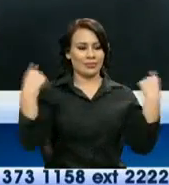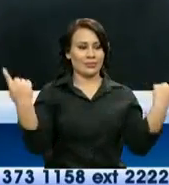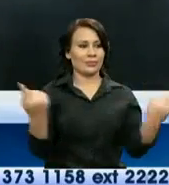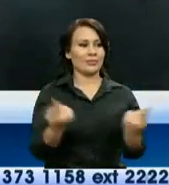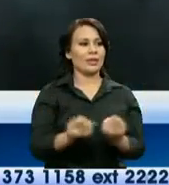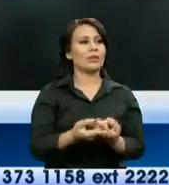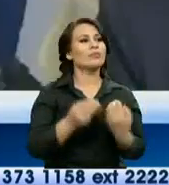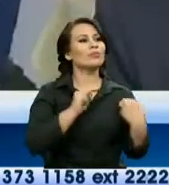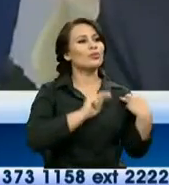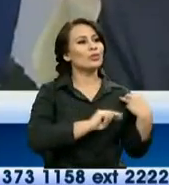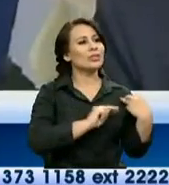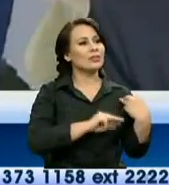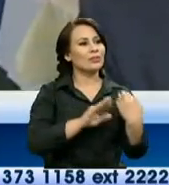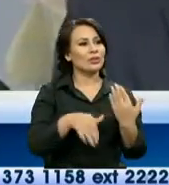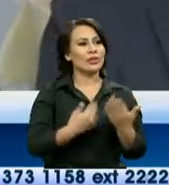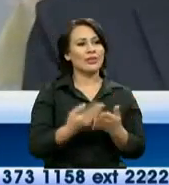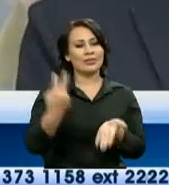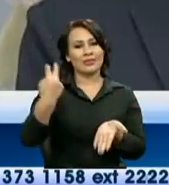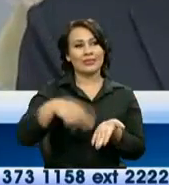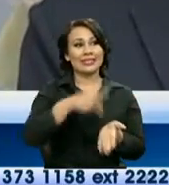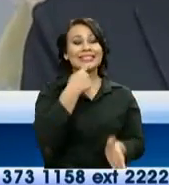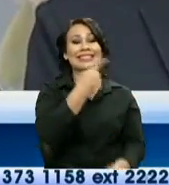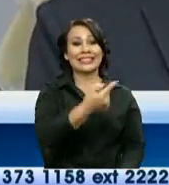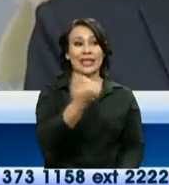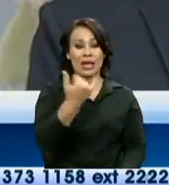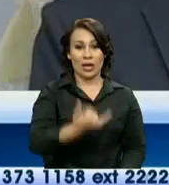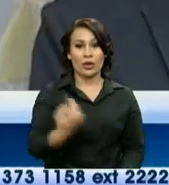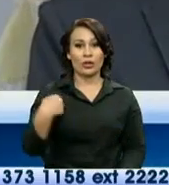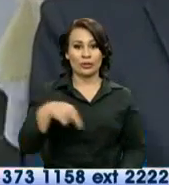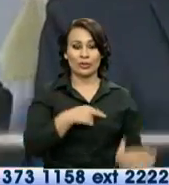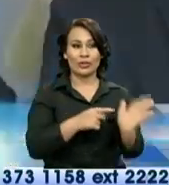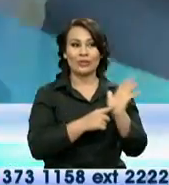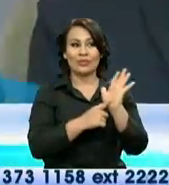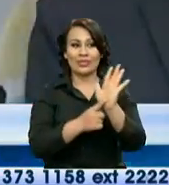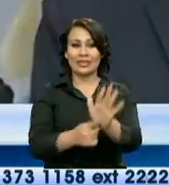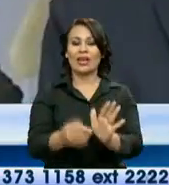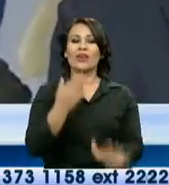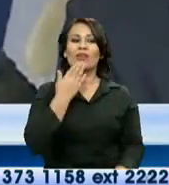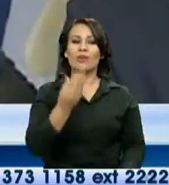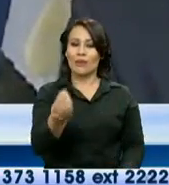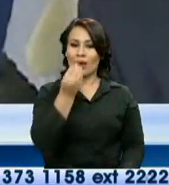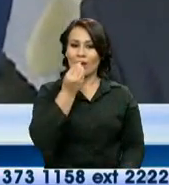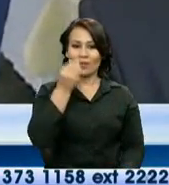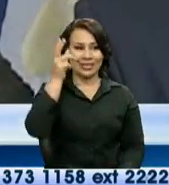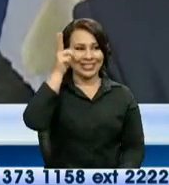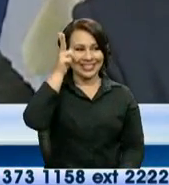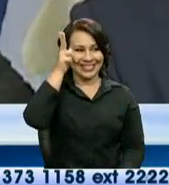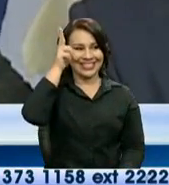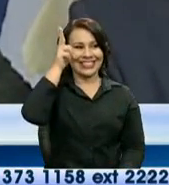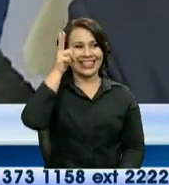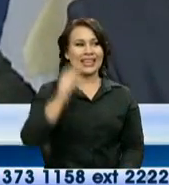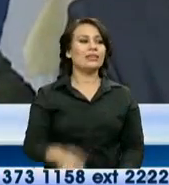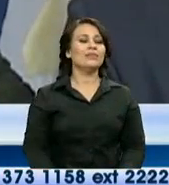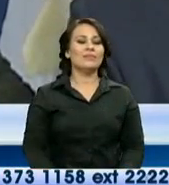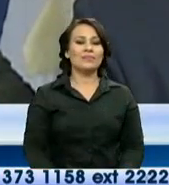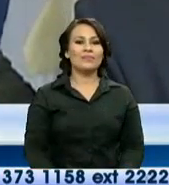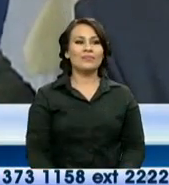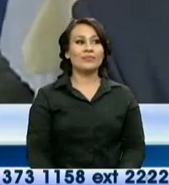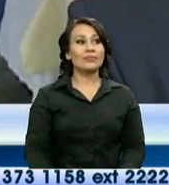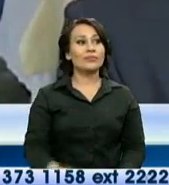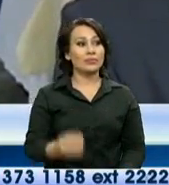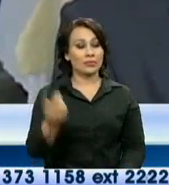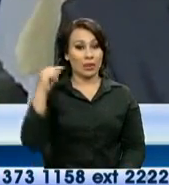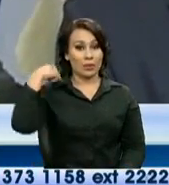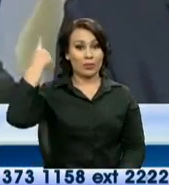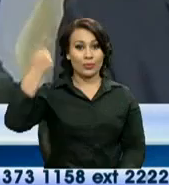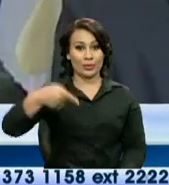realidad es una fiesta. Entonces esta vez vamos a mostrar como la gastronomía de China, entonces es que justamente el próximo